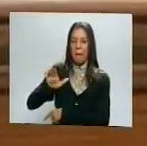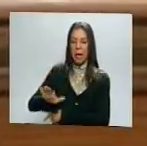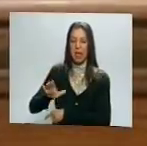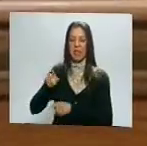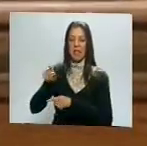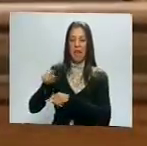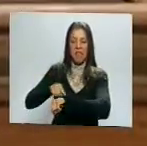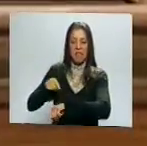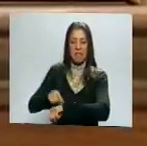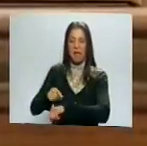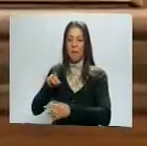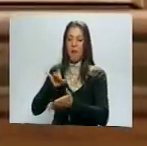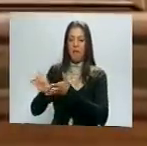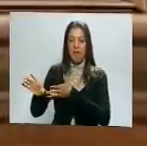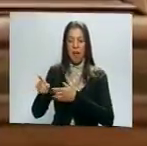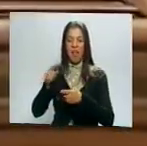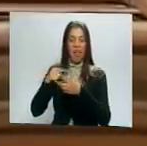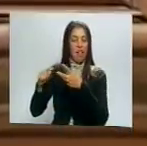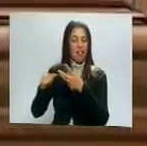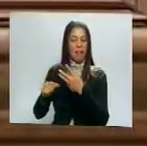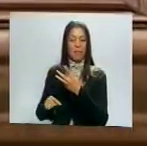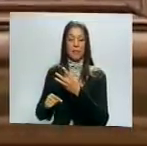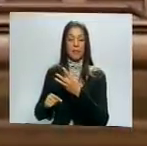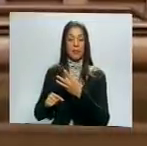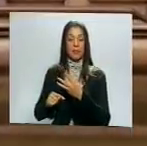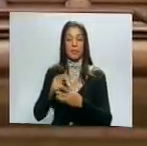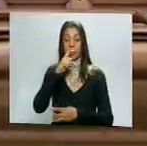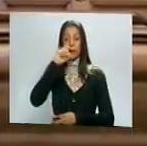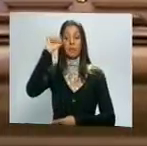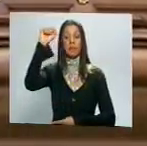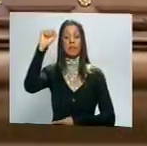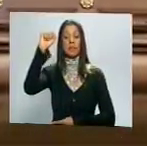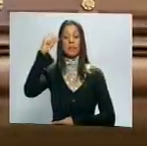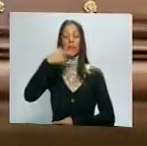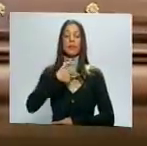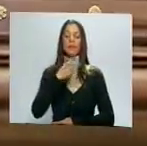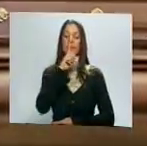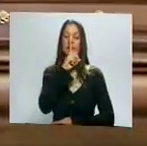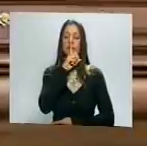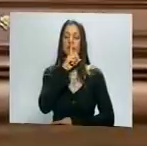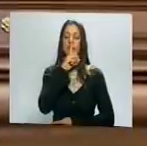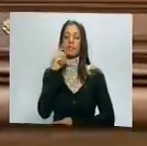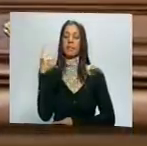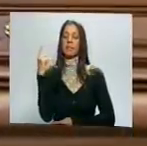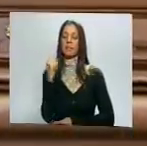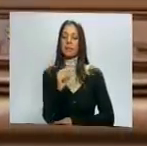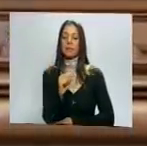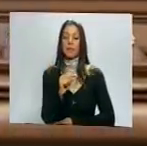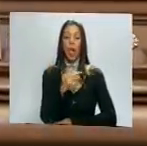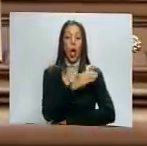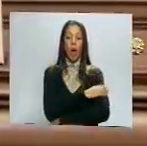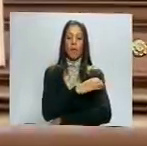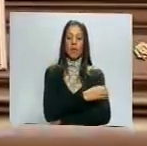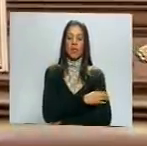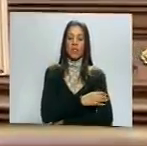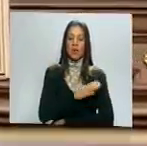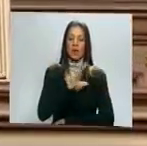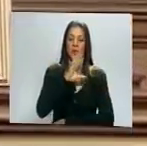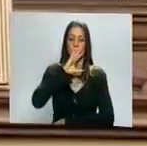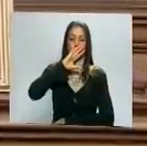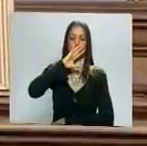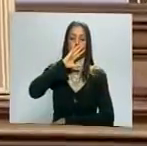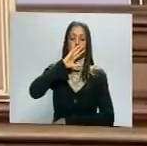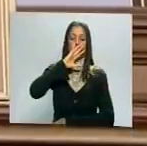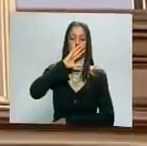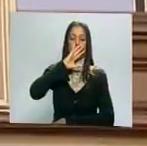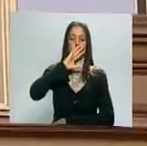presidente Nicolás Maduro en el poder, nos retiramos, y ellos se quedaron ahí con su podredumbre, y se